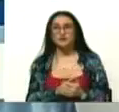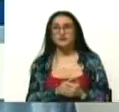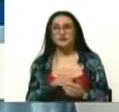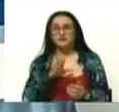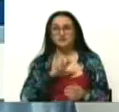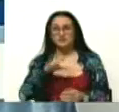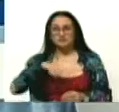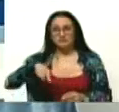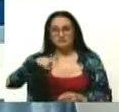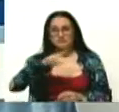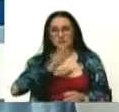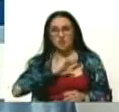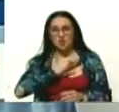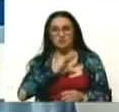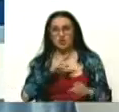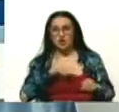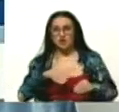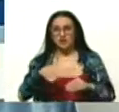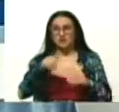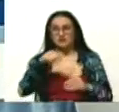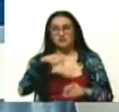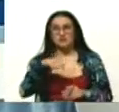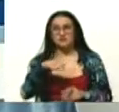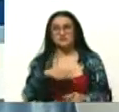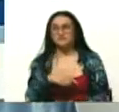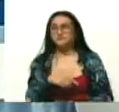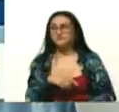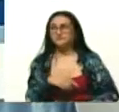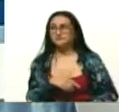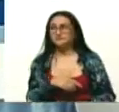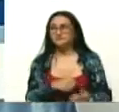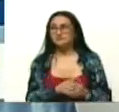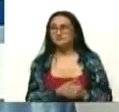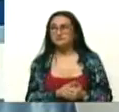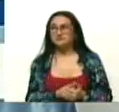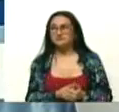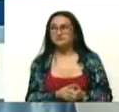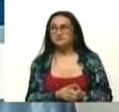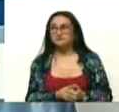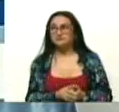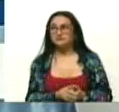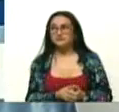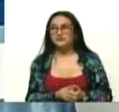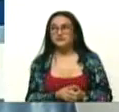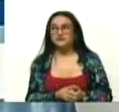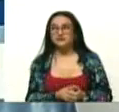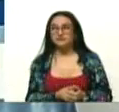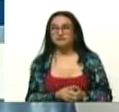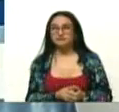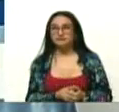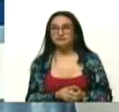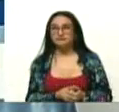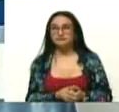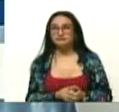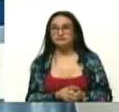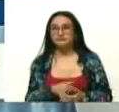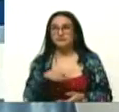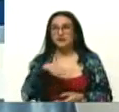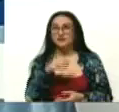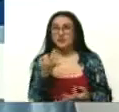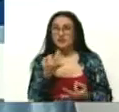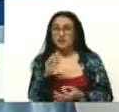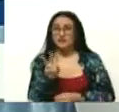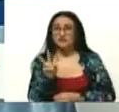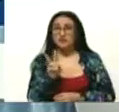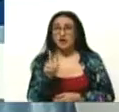es oriental, si es maracucho, si es central, etcétera. Eso es la identidad del venezolano, no